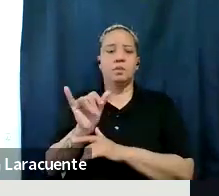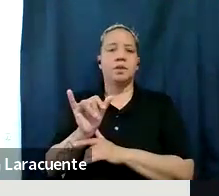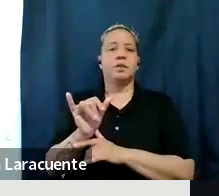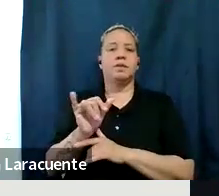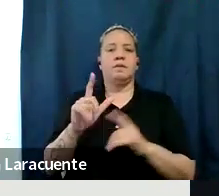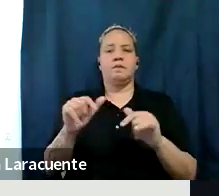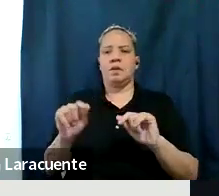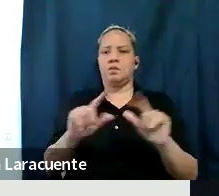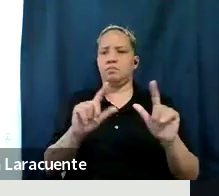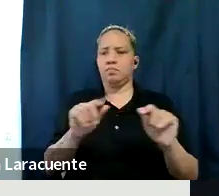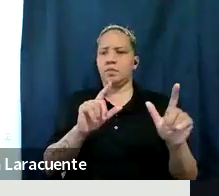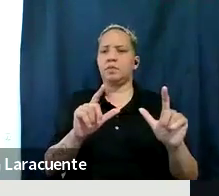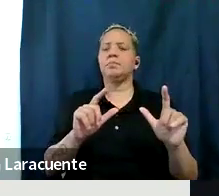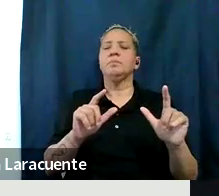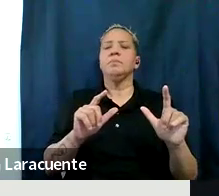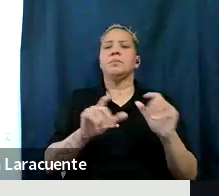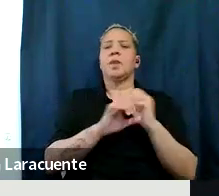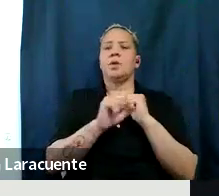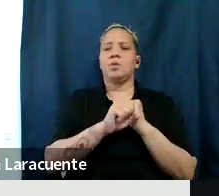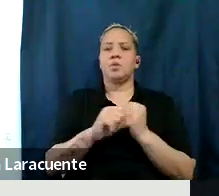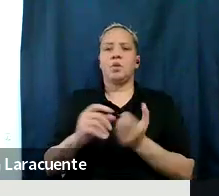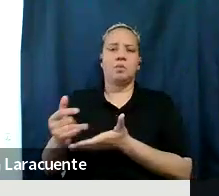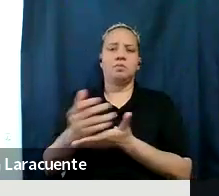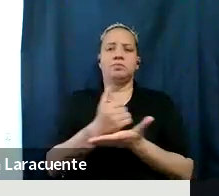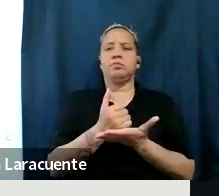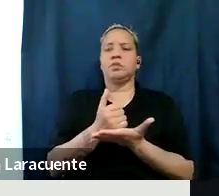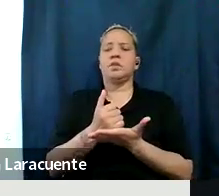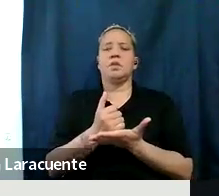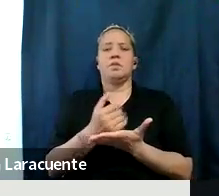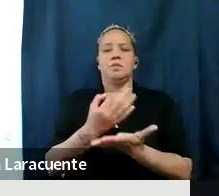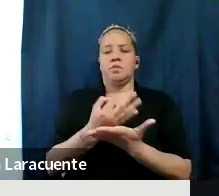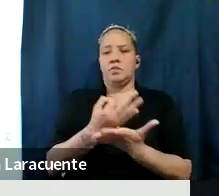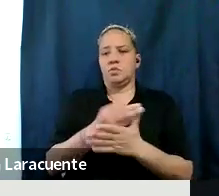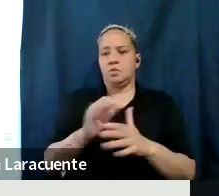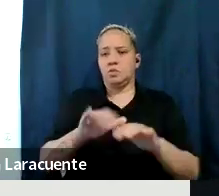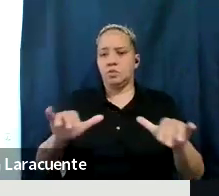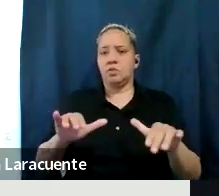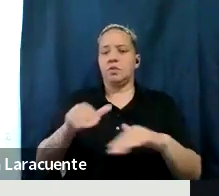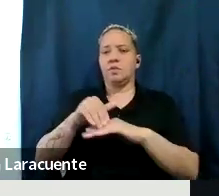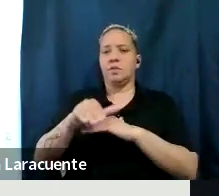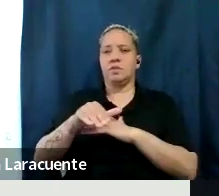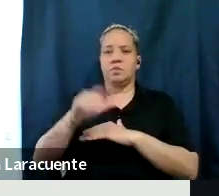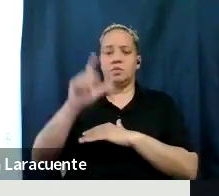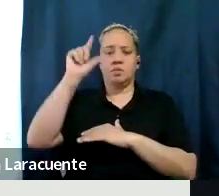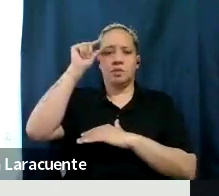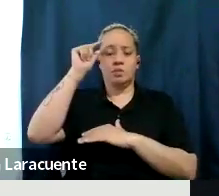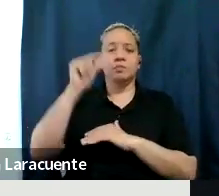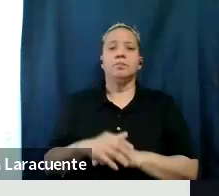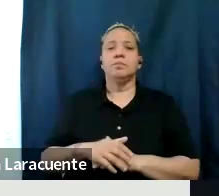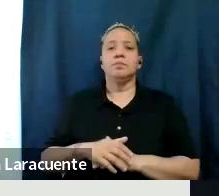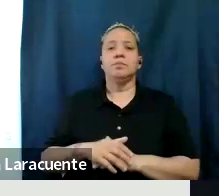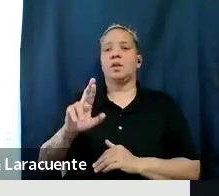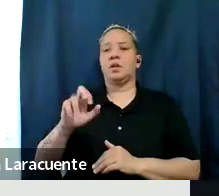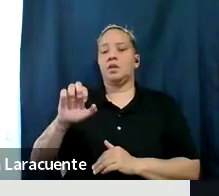varios anuncios para recaudar fondos para esos niños, para enviarlo al gobierno de la República y ayudar a esos